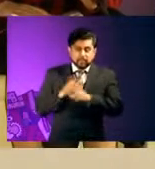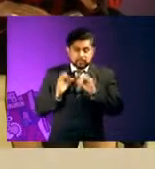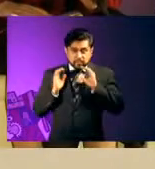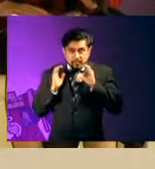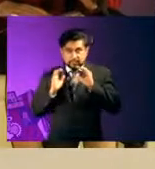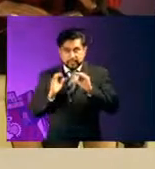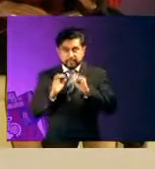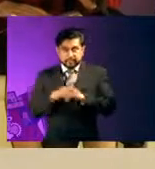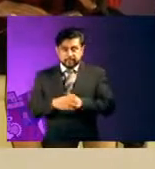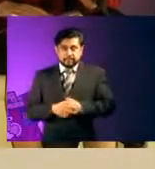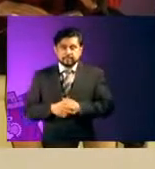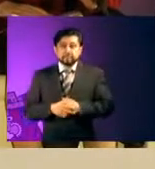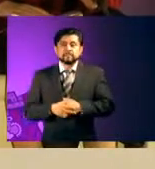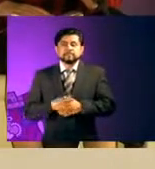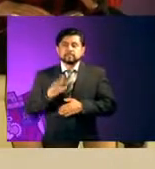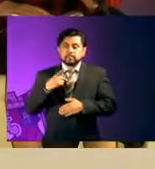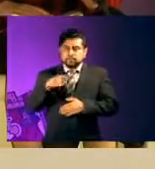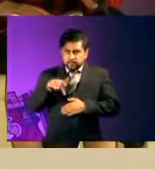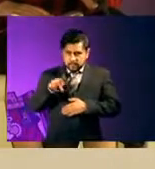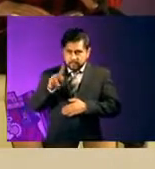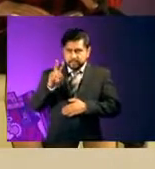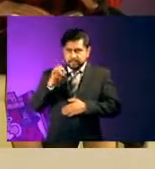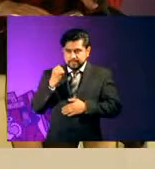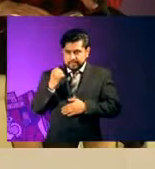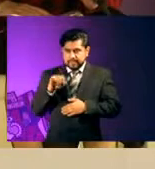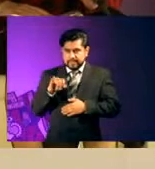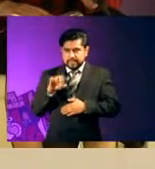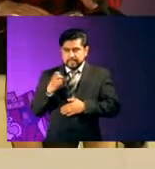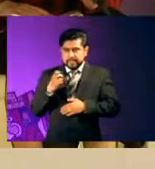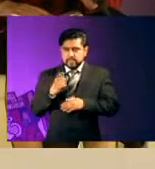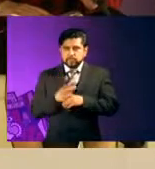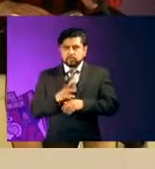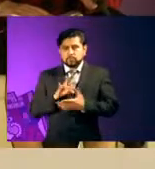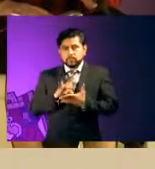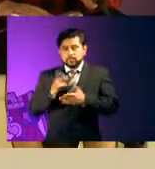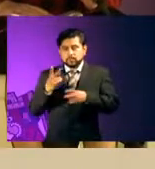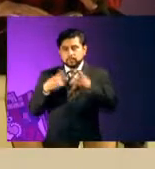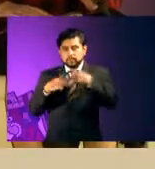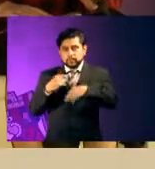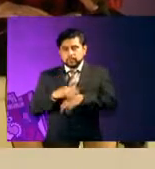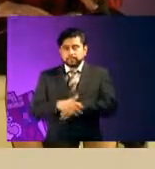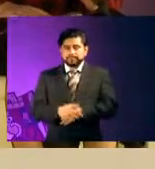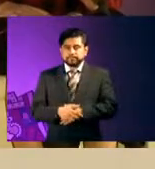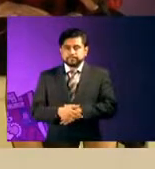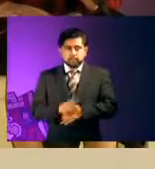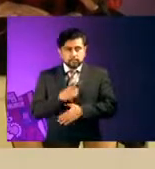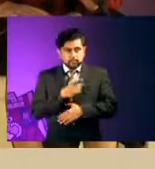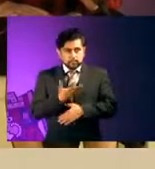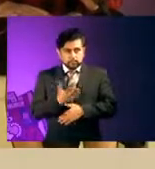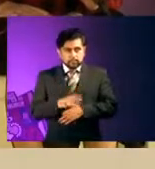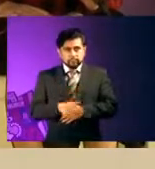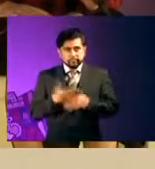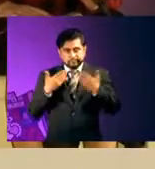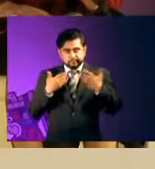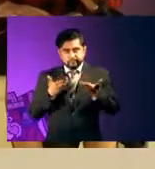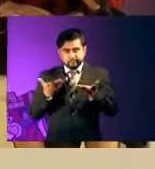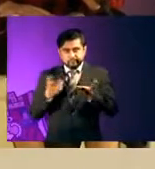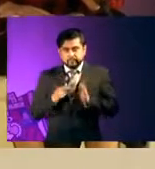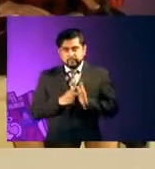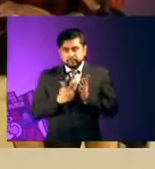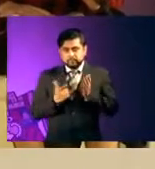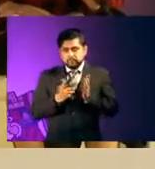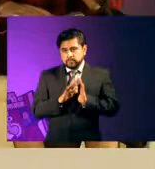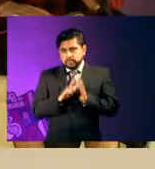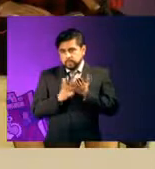eso pero efectivamente muchas gracias por venir y aquí por presentar alguna francés y